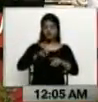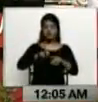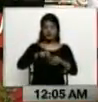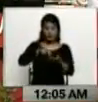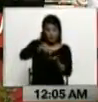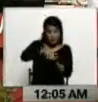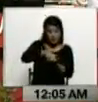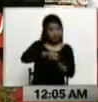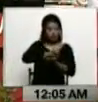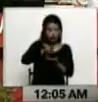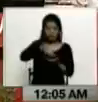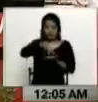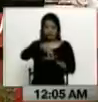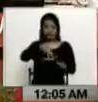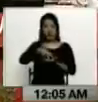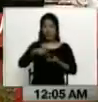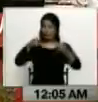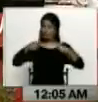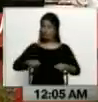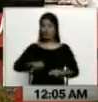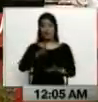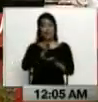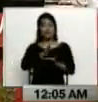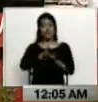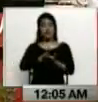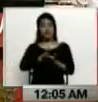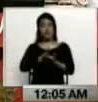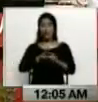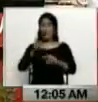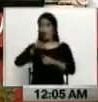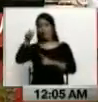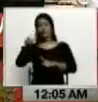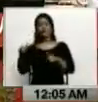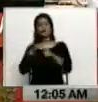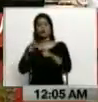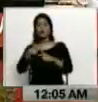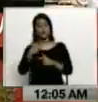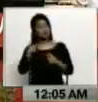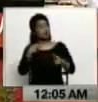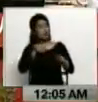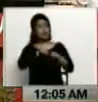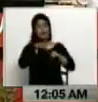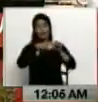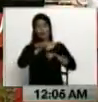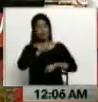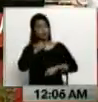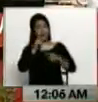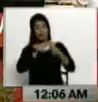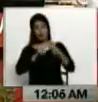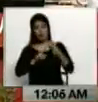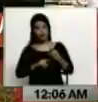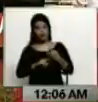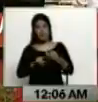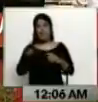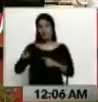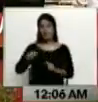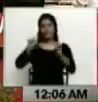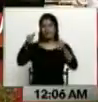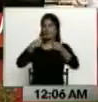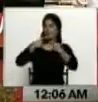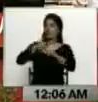rodilla ya no más en tierra y se vistieron algunos de equilibrados y otros de hipercrítico y necesariamente empezaron a